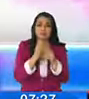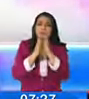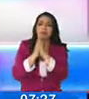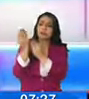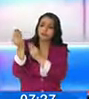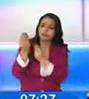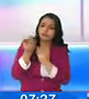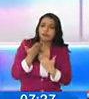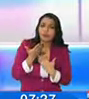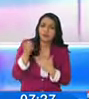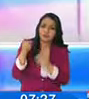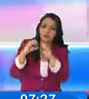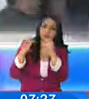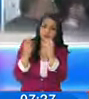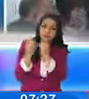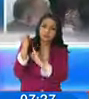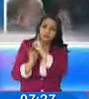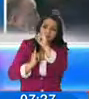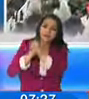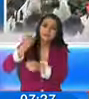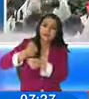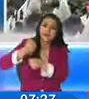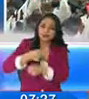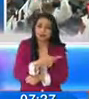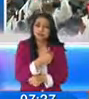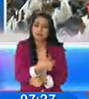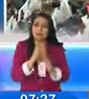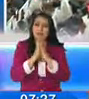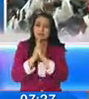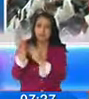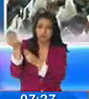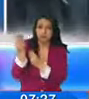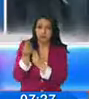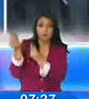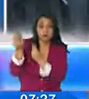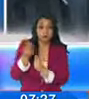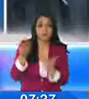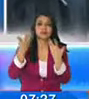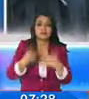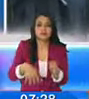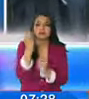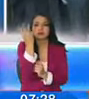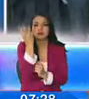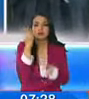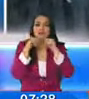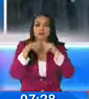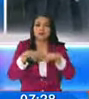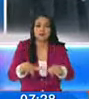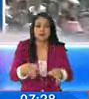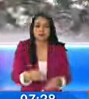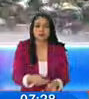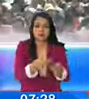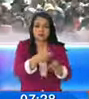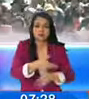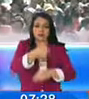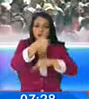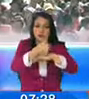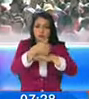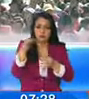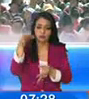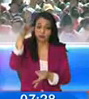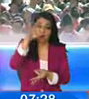nota técnica a la Organización Internacional del Trabajo. Se preparó un informe y fue remitido el 14 de septiembre a las autoridades. En ese